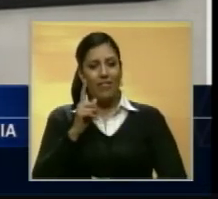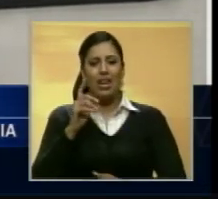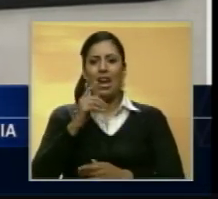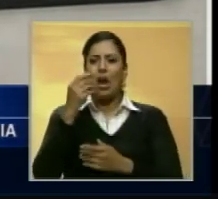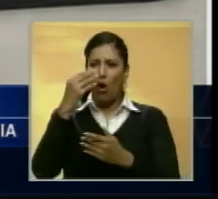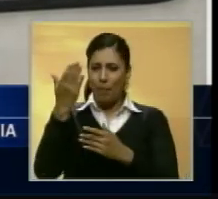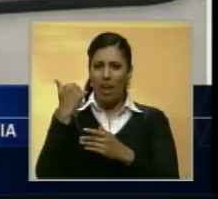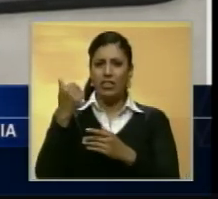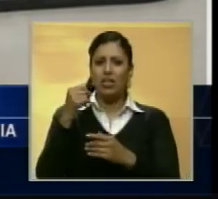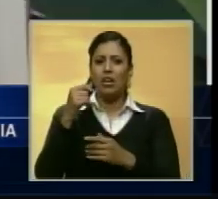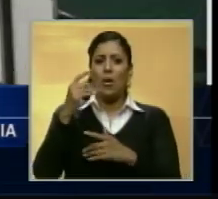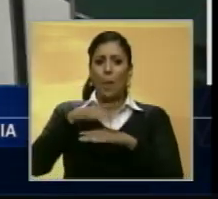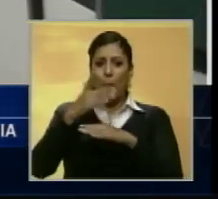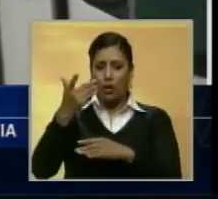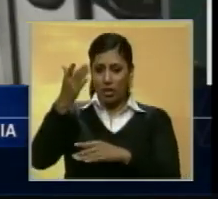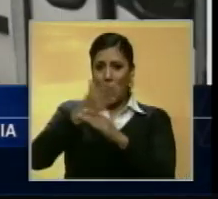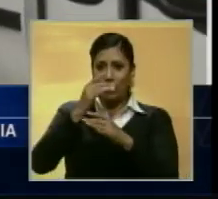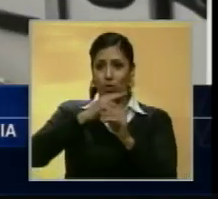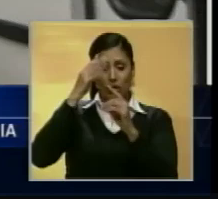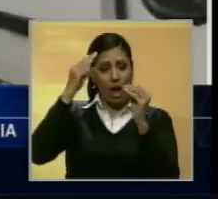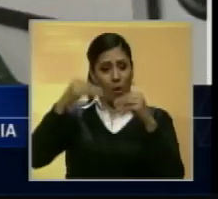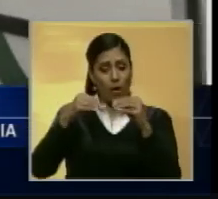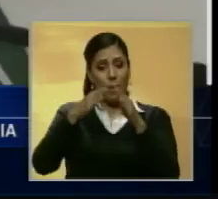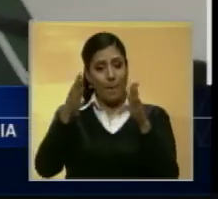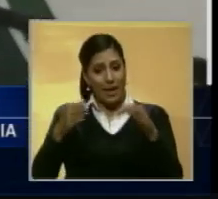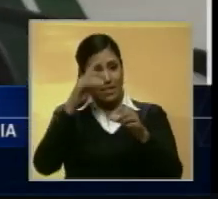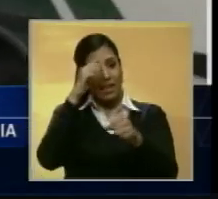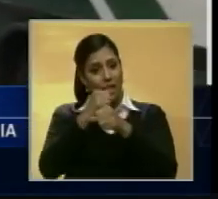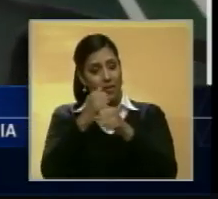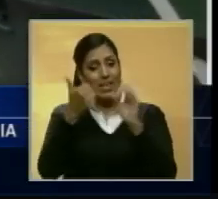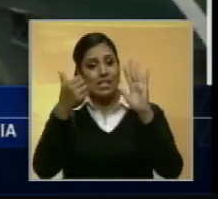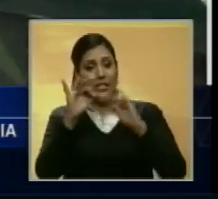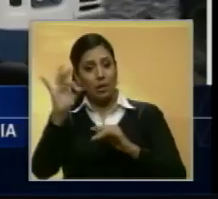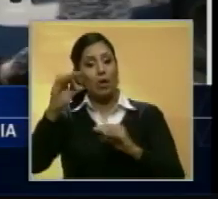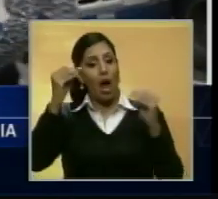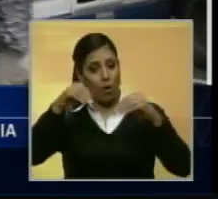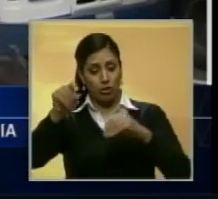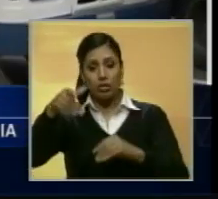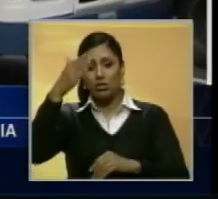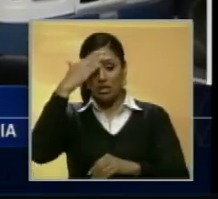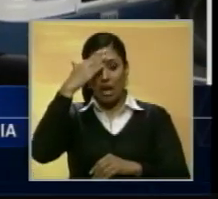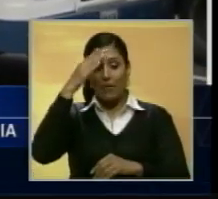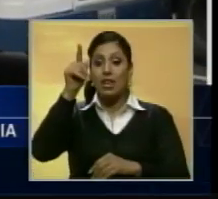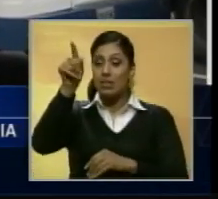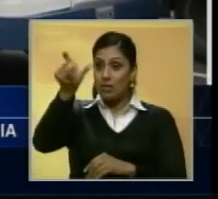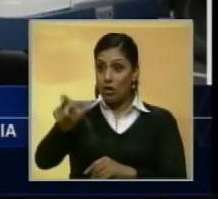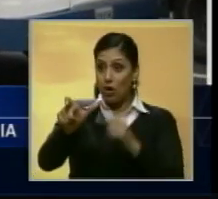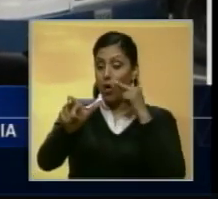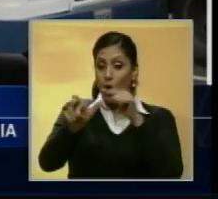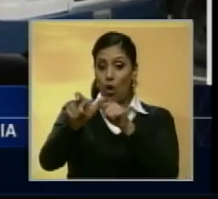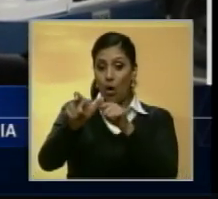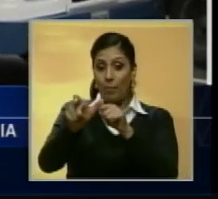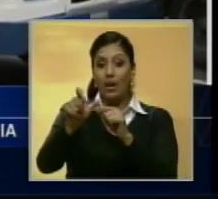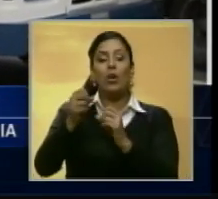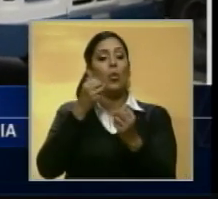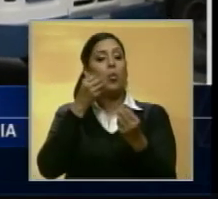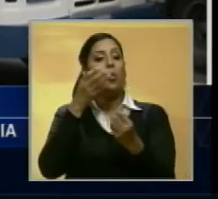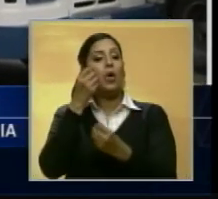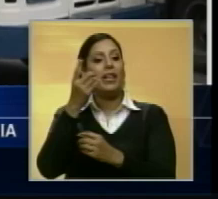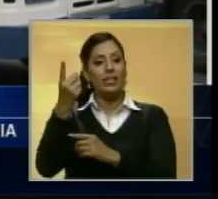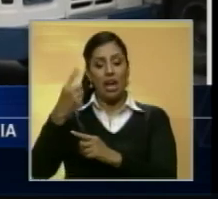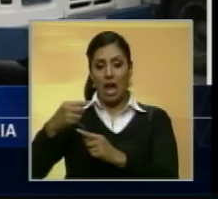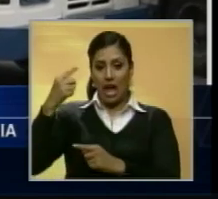retrate de lo que dijo antier, porque existieron las mesas, existieron los acuerdos y fue el ministro el que con sus declaraciones de